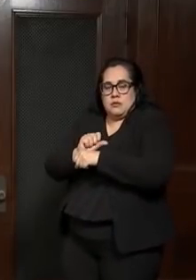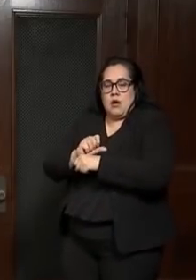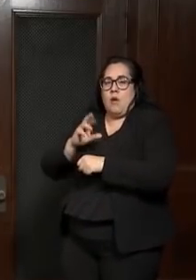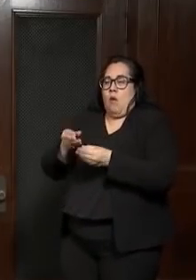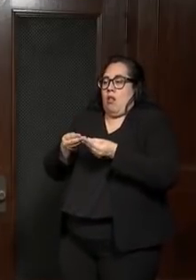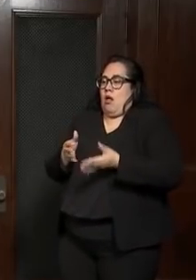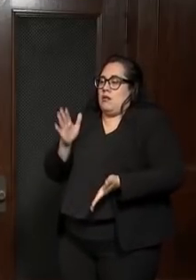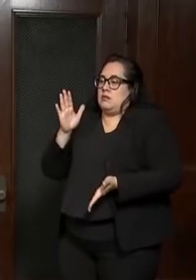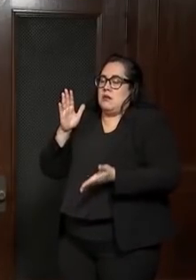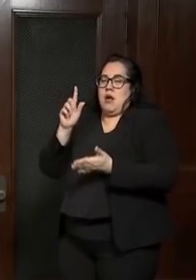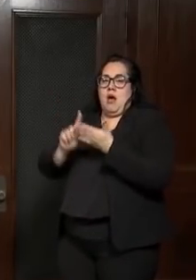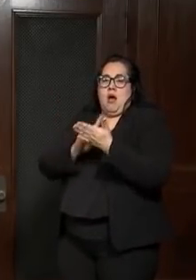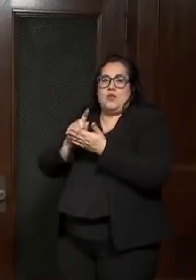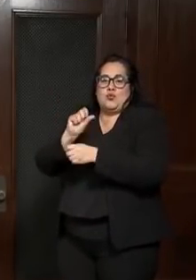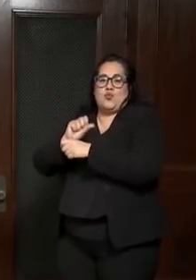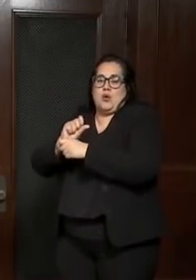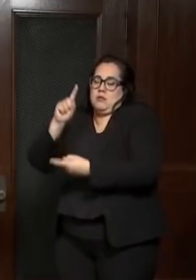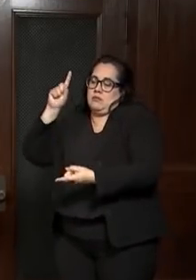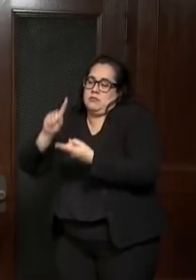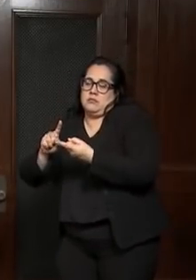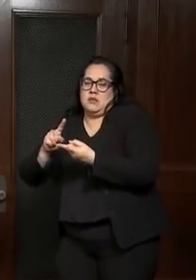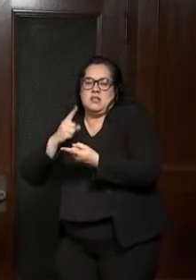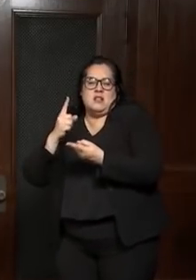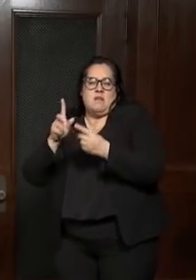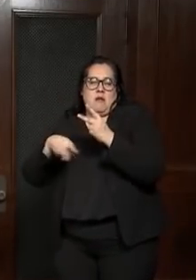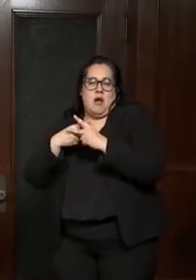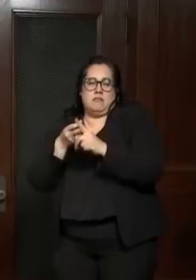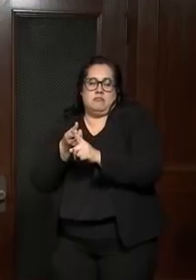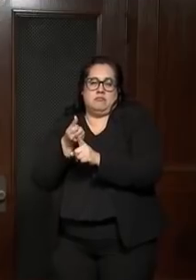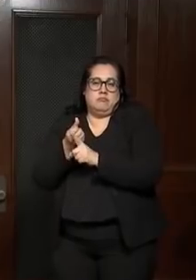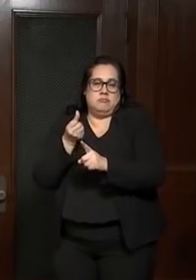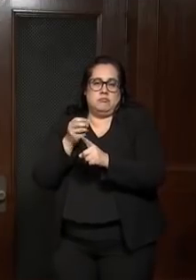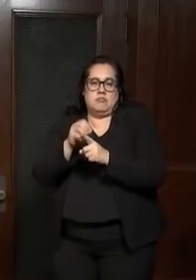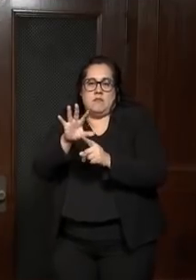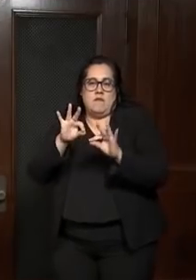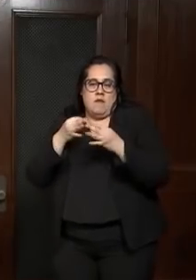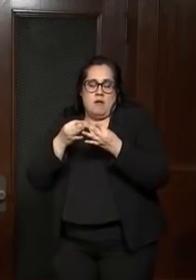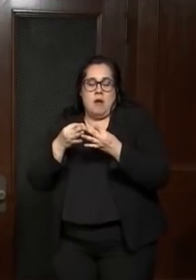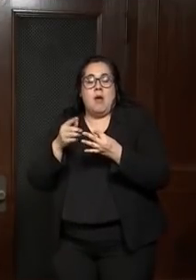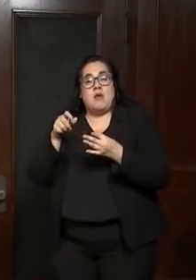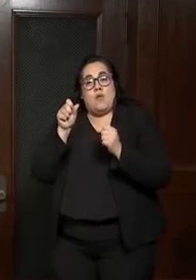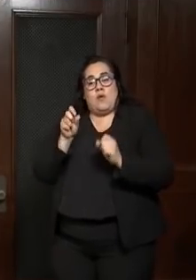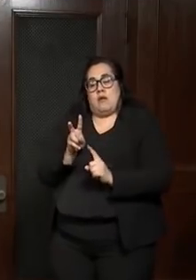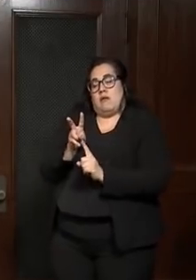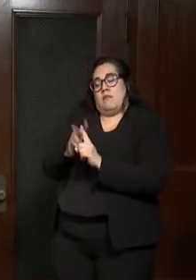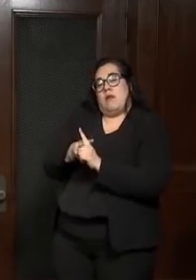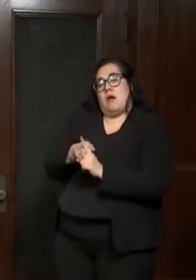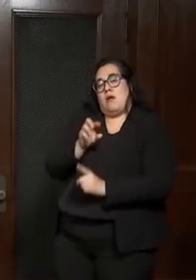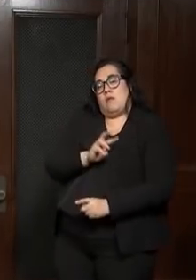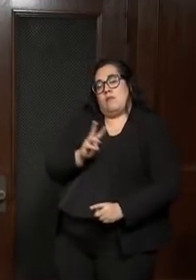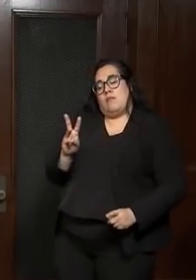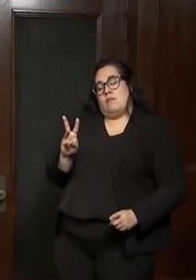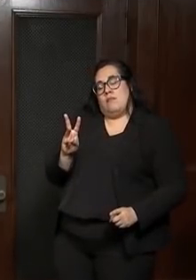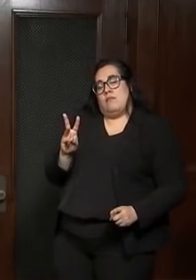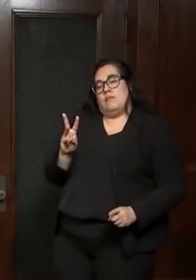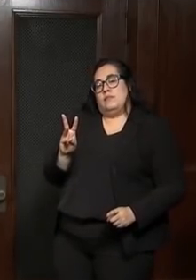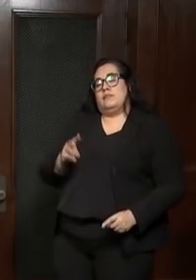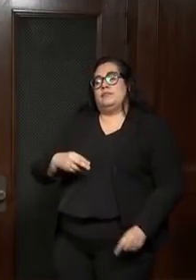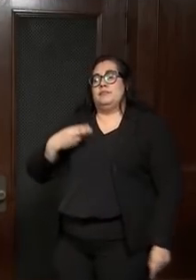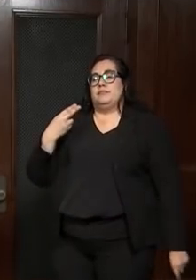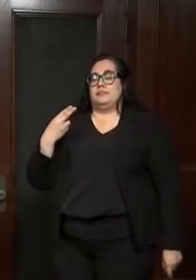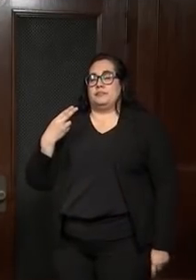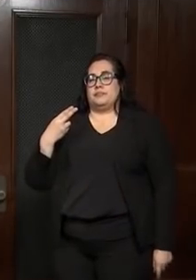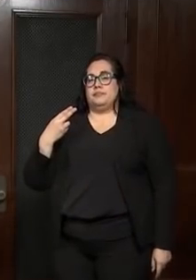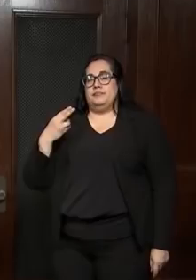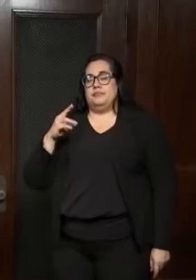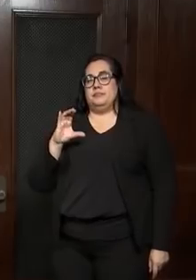una reducción de ingresos en la casa. Pueden aplicar en la página web